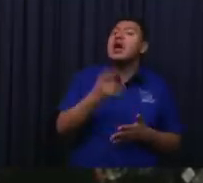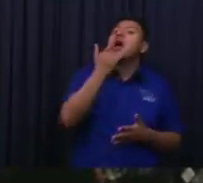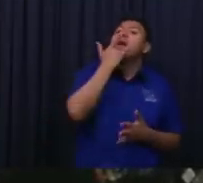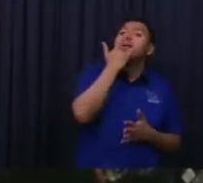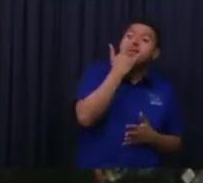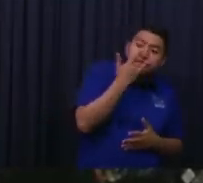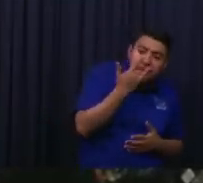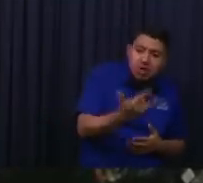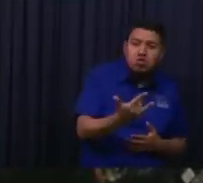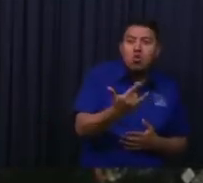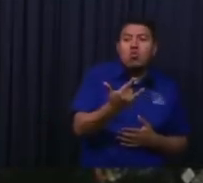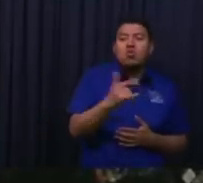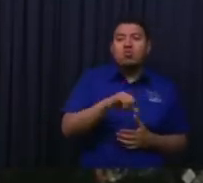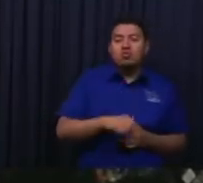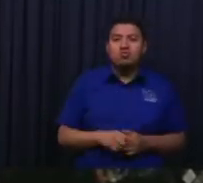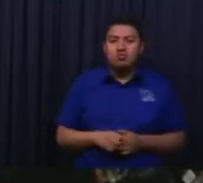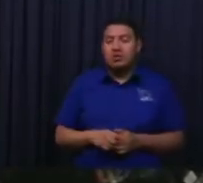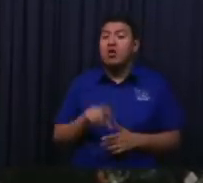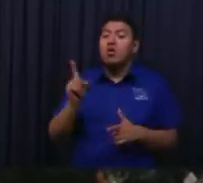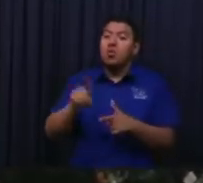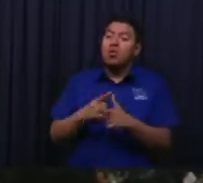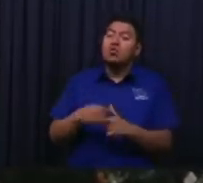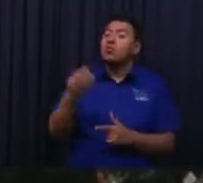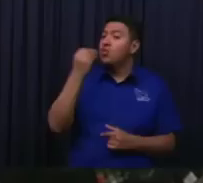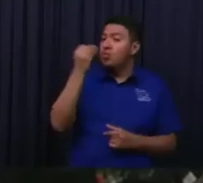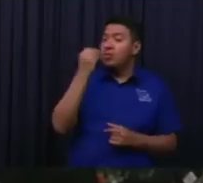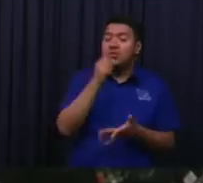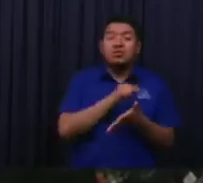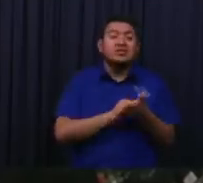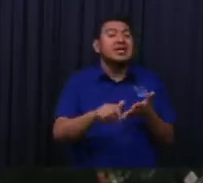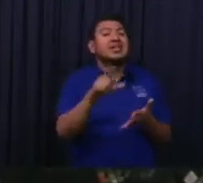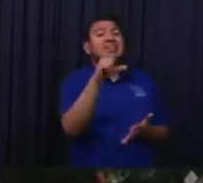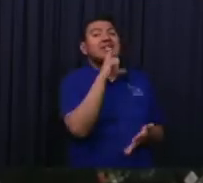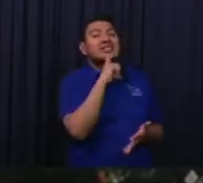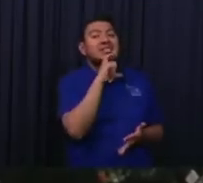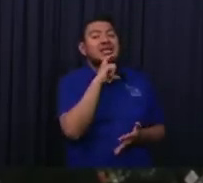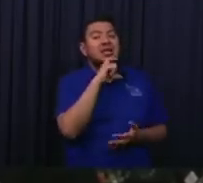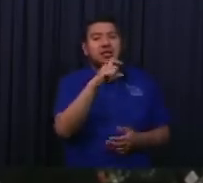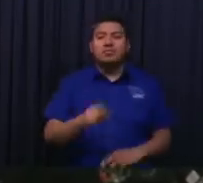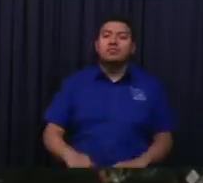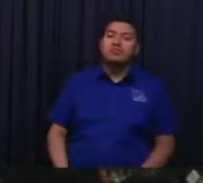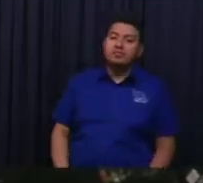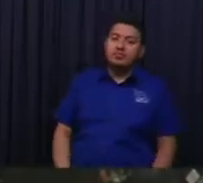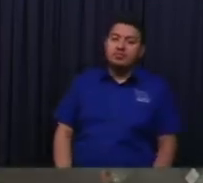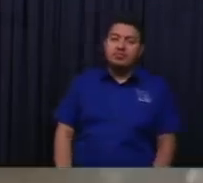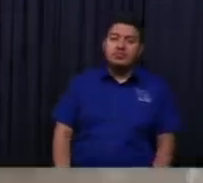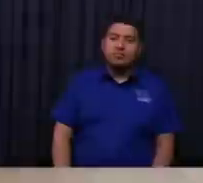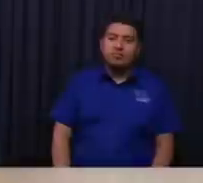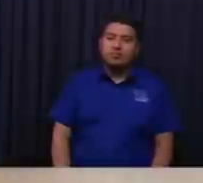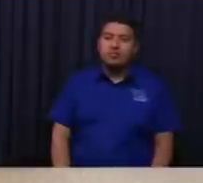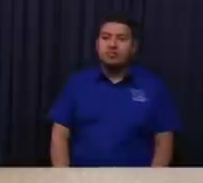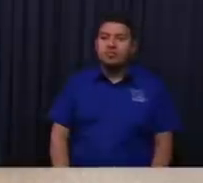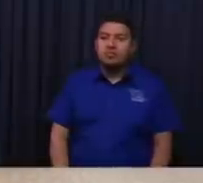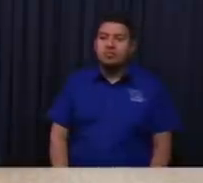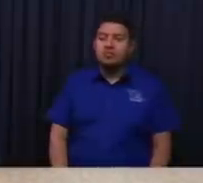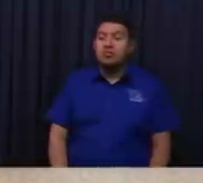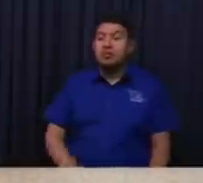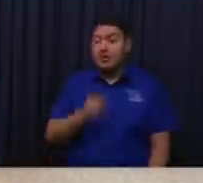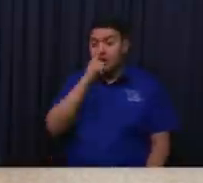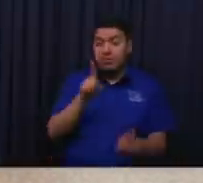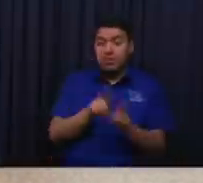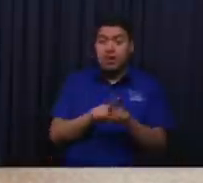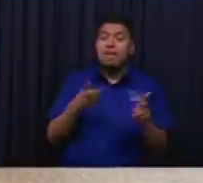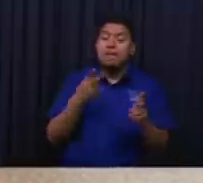Cena. Hasta ahí nos habíamos quedado. No, también vimos las viñas de Salomón, que quiere decir pacificador, y que están descritas en